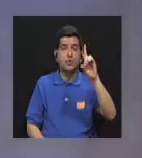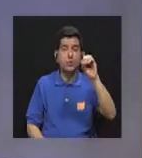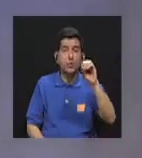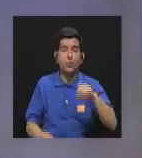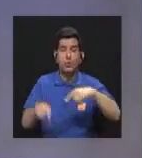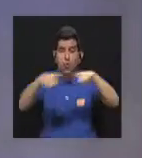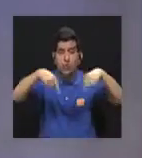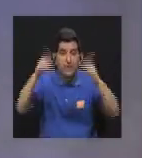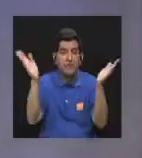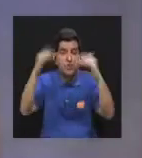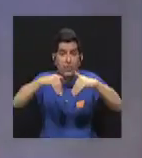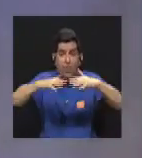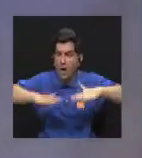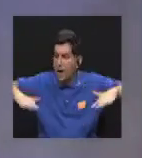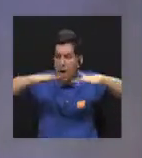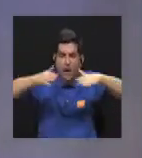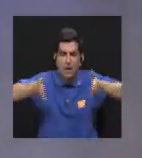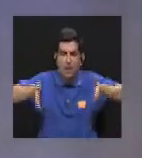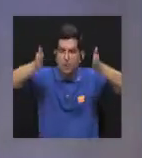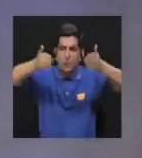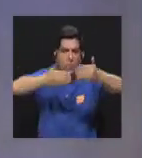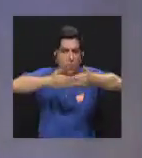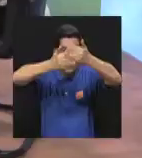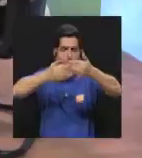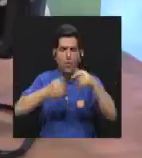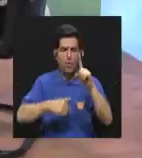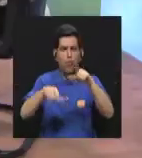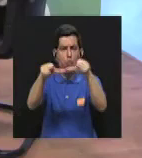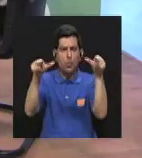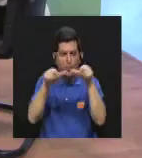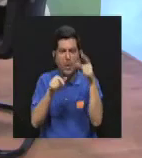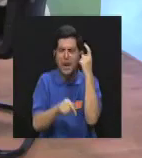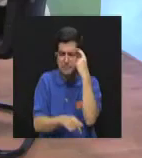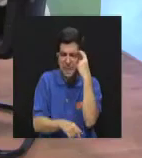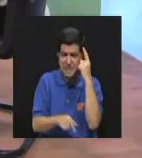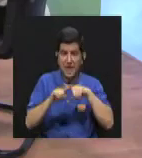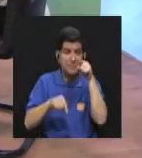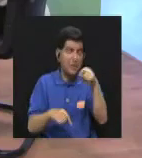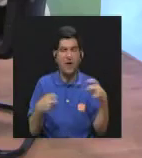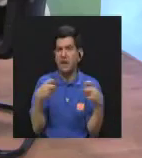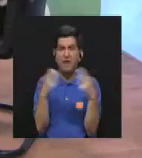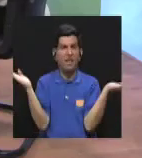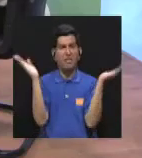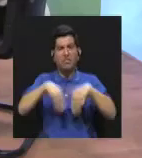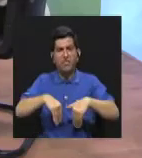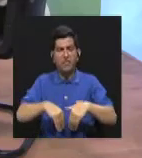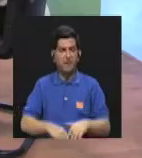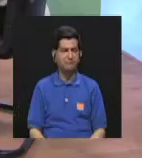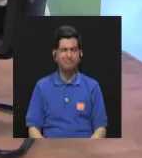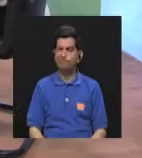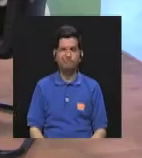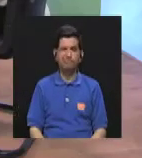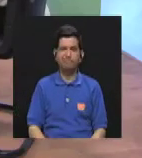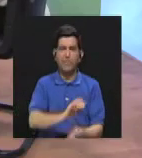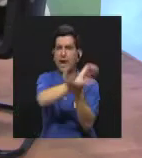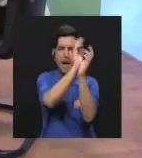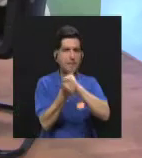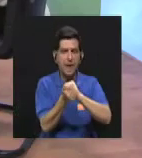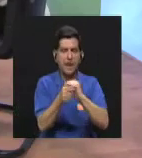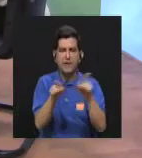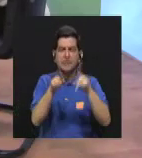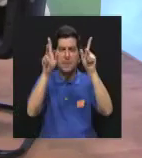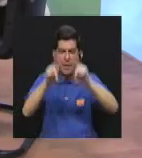Como anécdota, teníamos un lugar ya visto y resulta ser que no había luz. Entonces, corre, trasládese, porque también teníamos